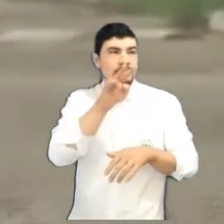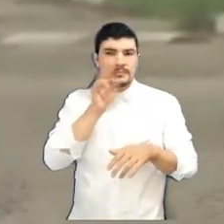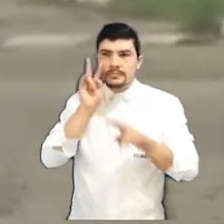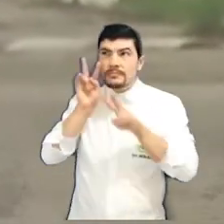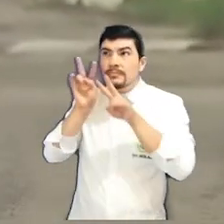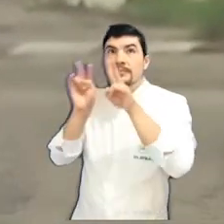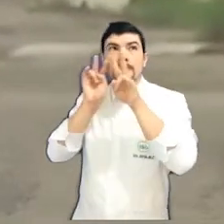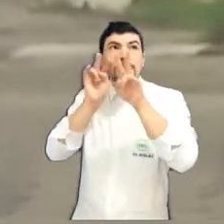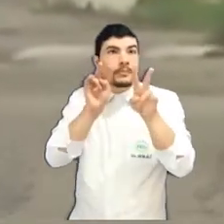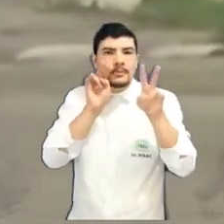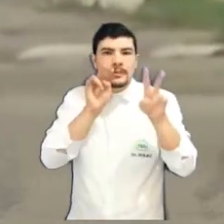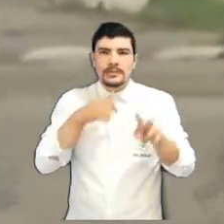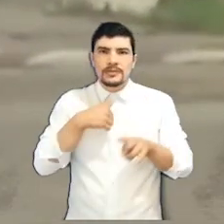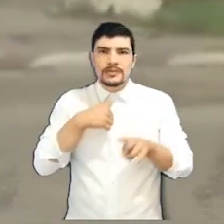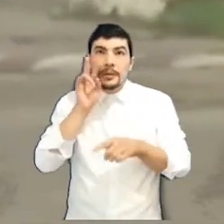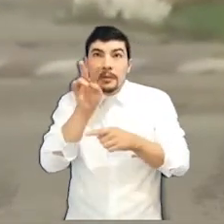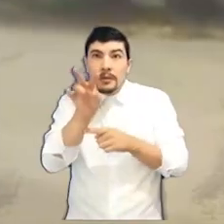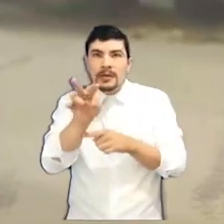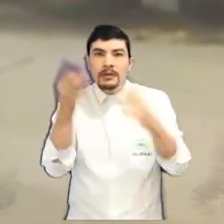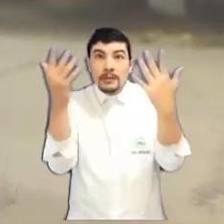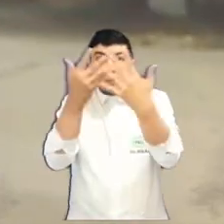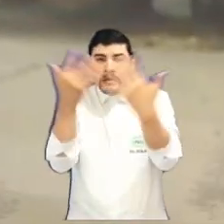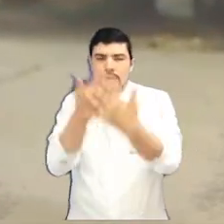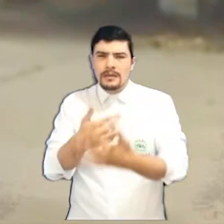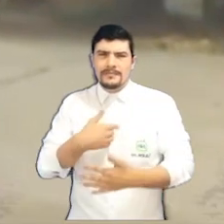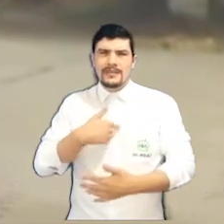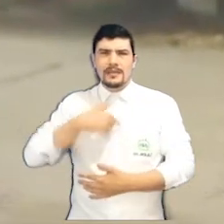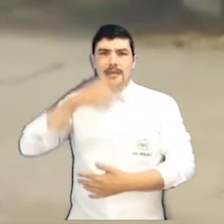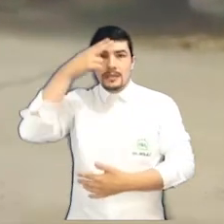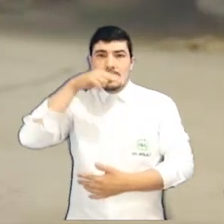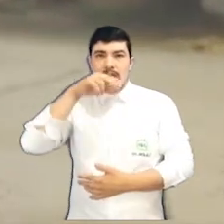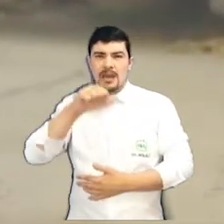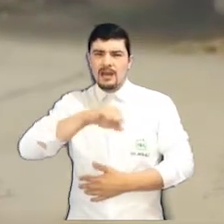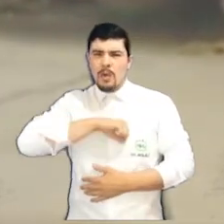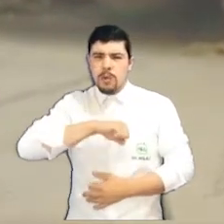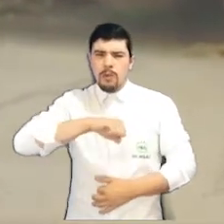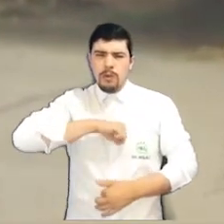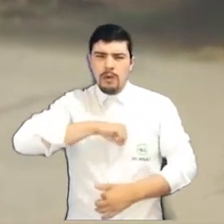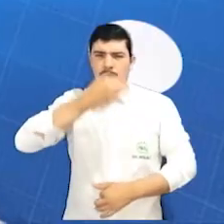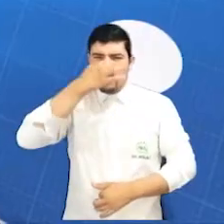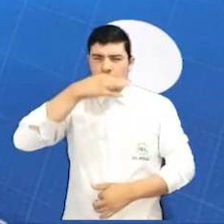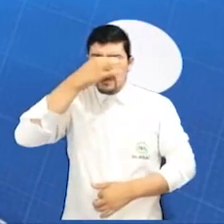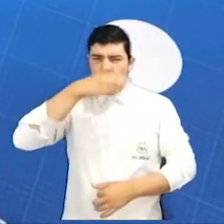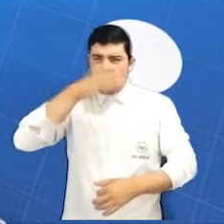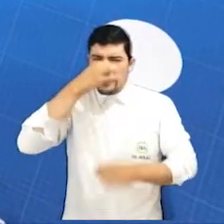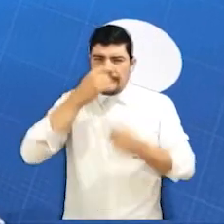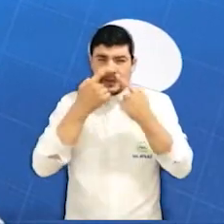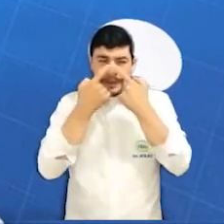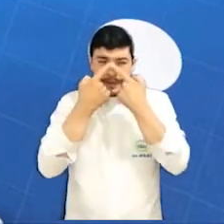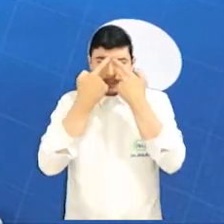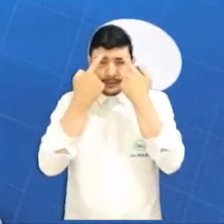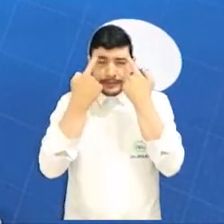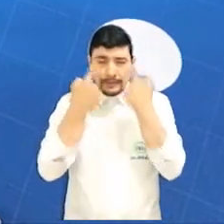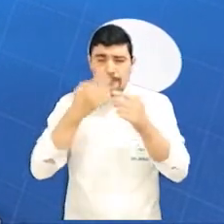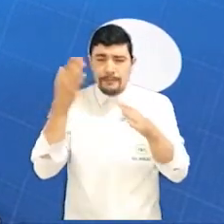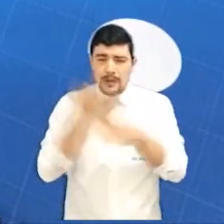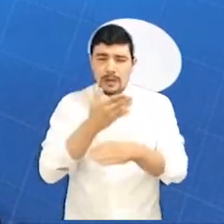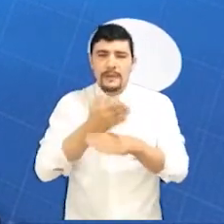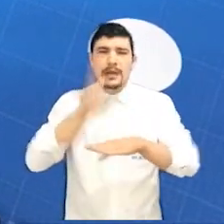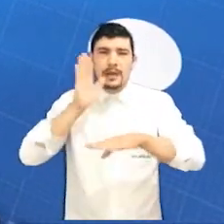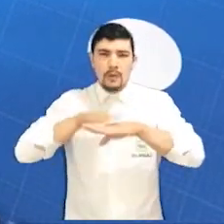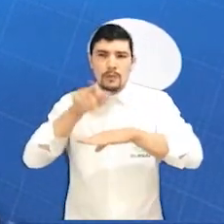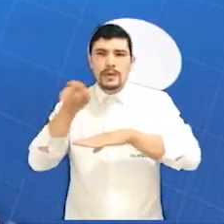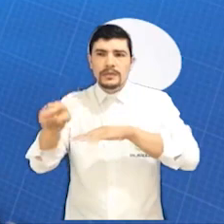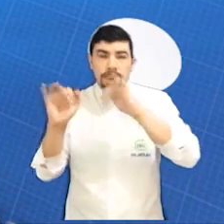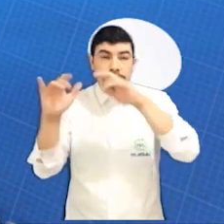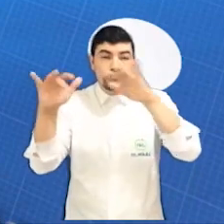sido muchas las personas que están enfermas de vías respiratorias, en lo particular o lo personal.